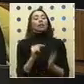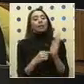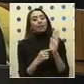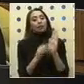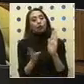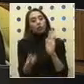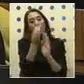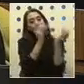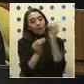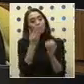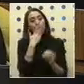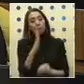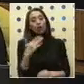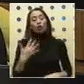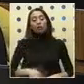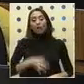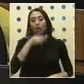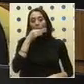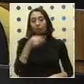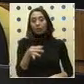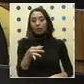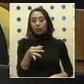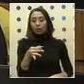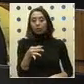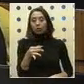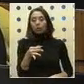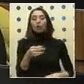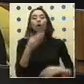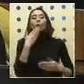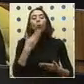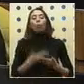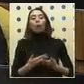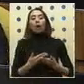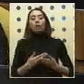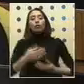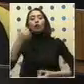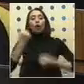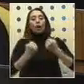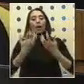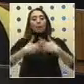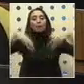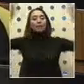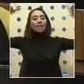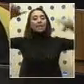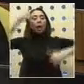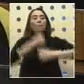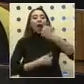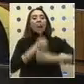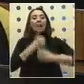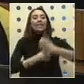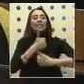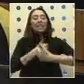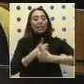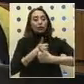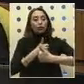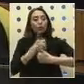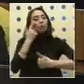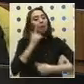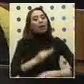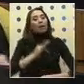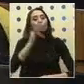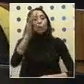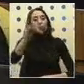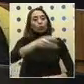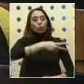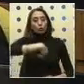mejorar, que aquí ya se ha dicho, lo que es la licitación de las empresas que se realicen a futuro